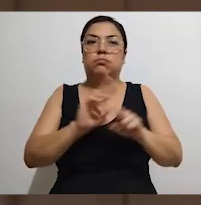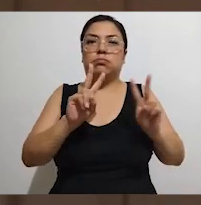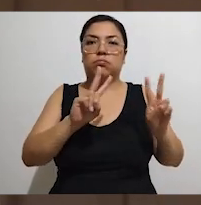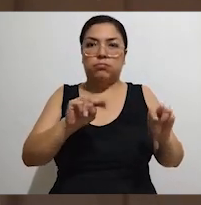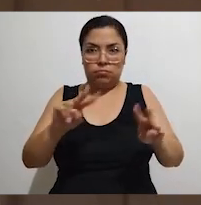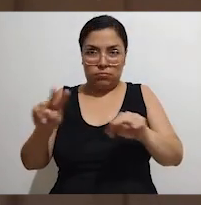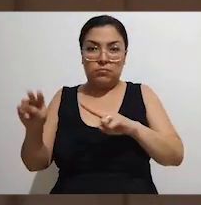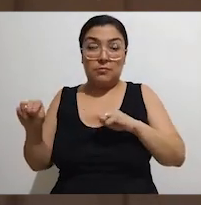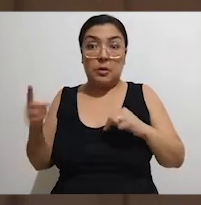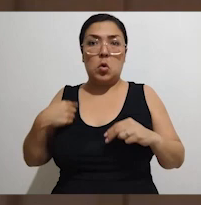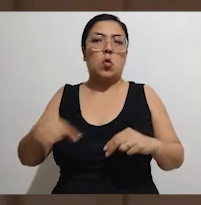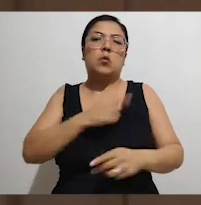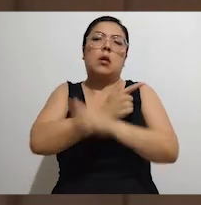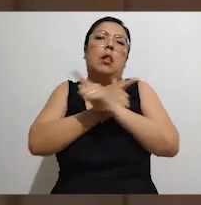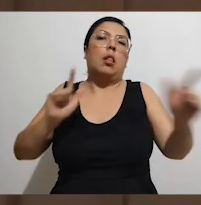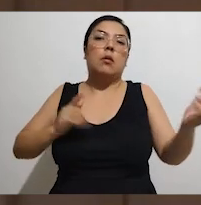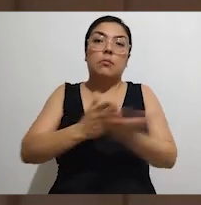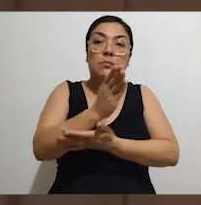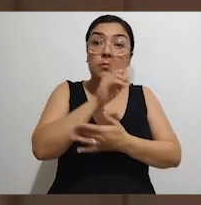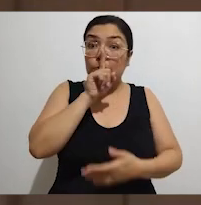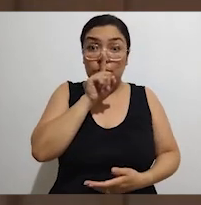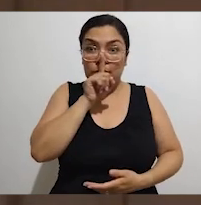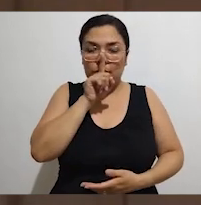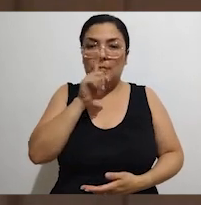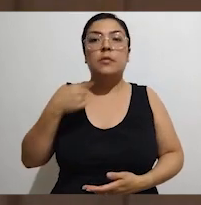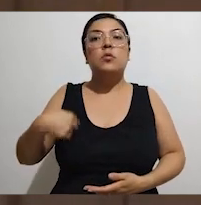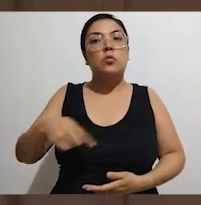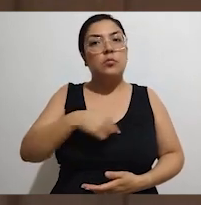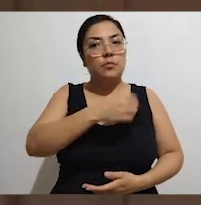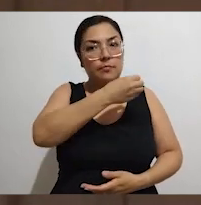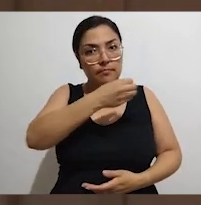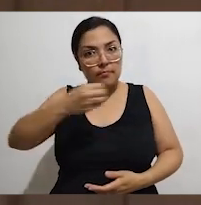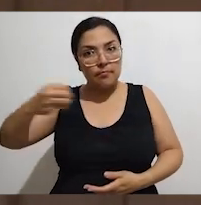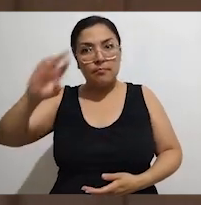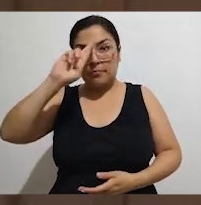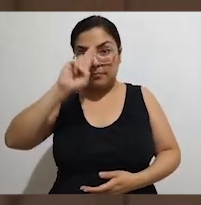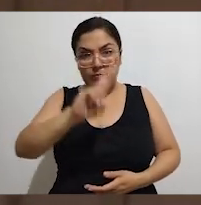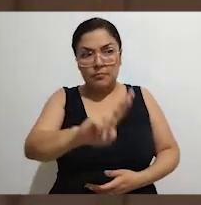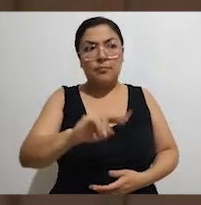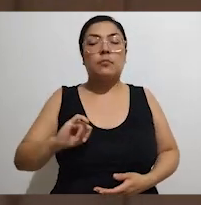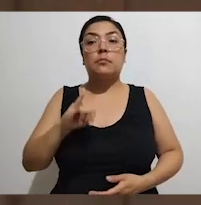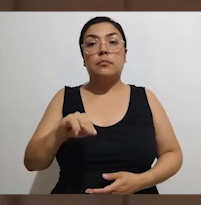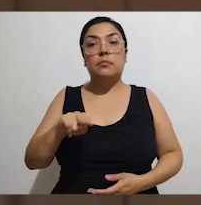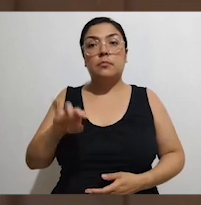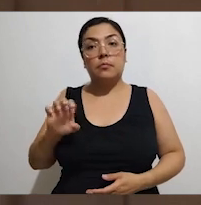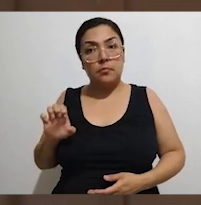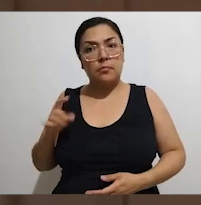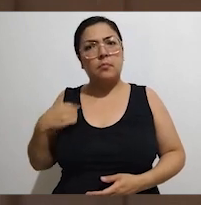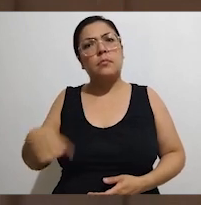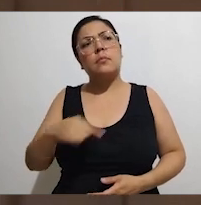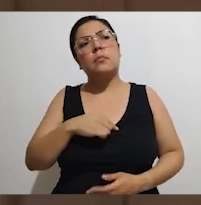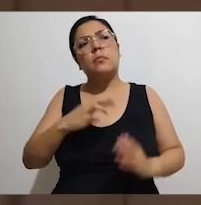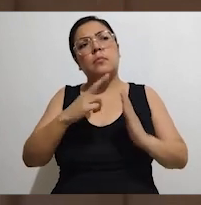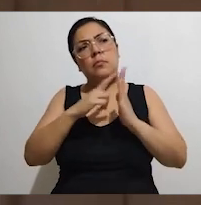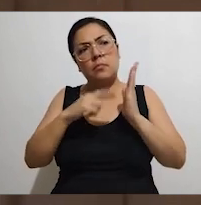nomás porque queremos, sino que hay todo un procedimiento establecido. Entonces el Instituto Nacional Electoral, mediante el mecanismo